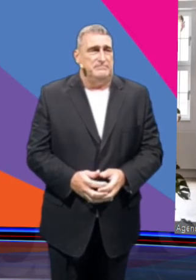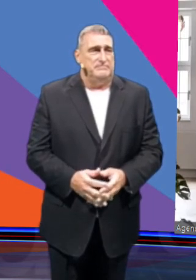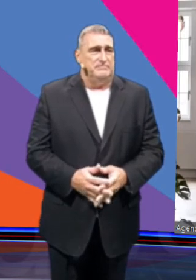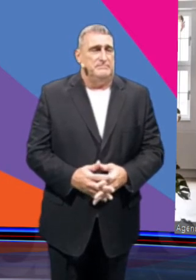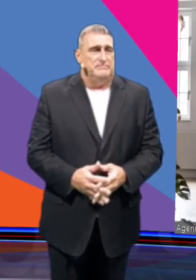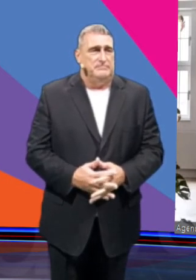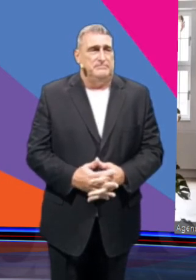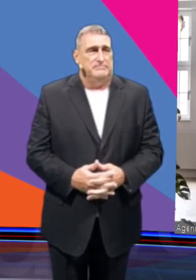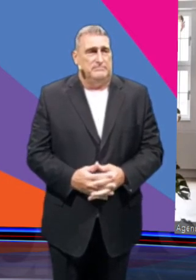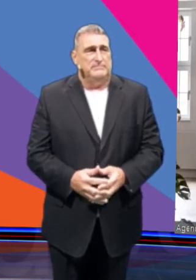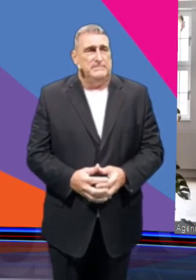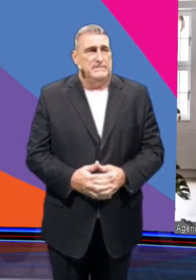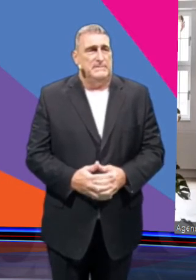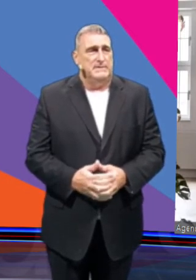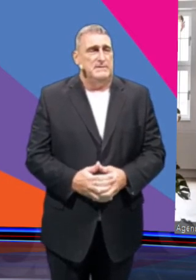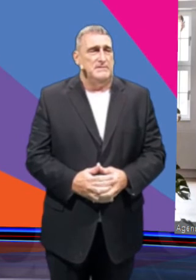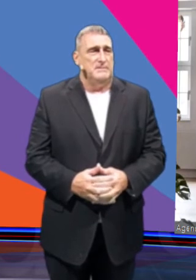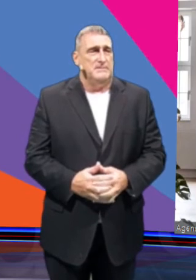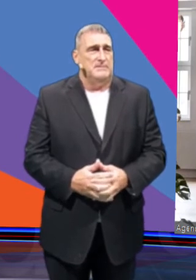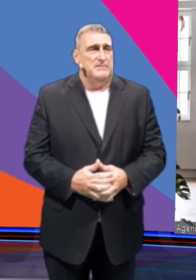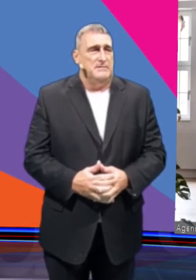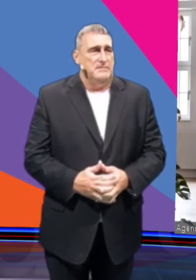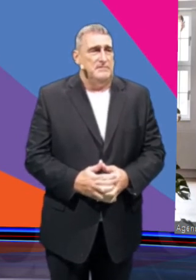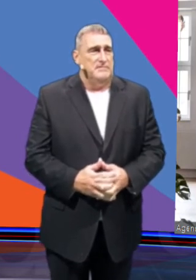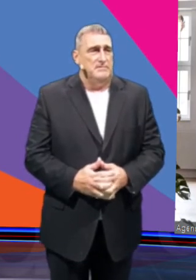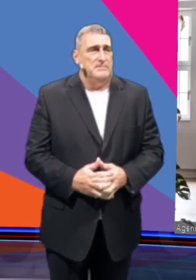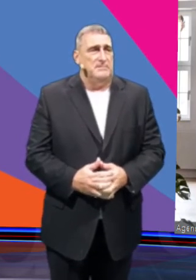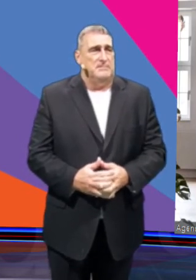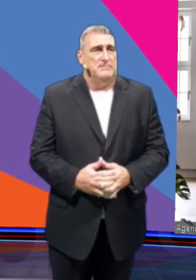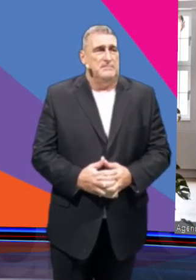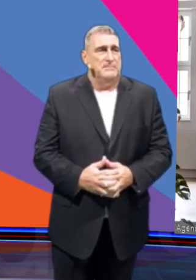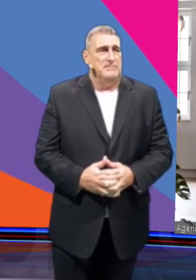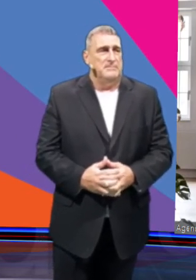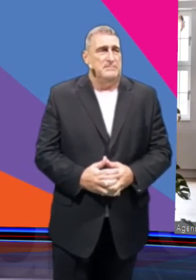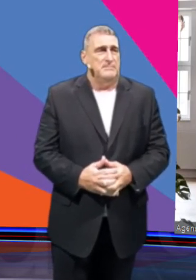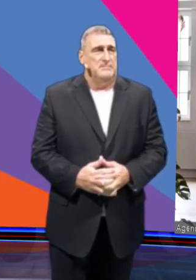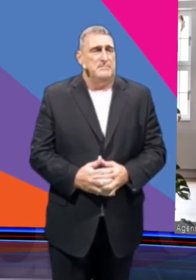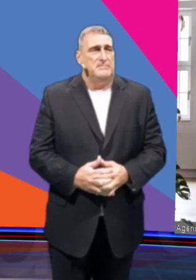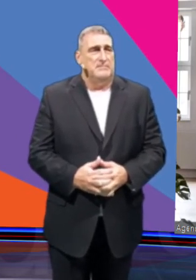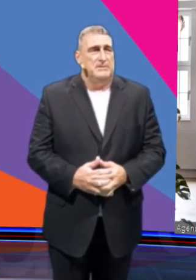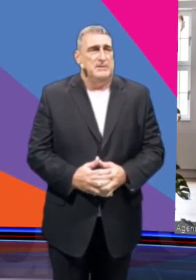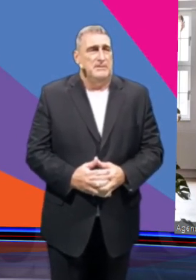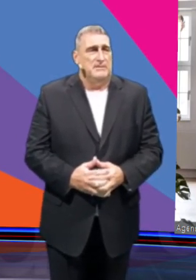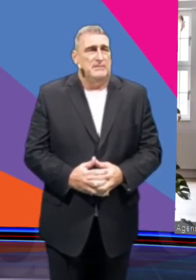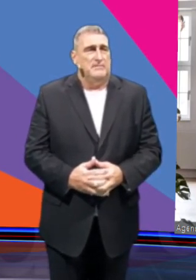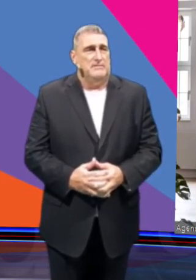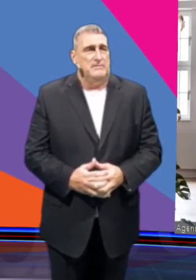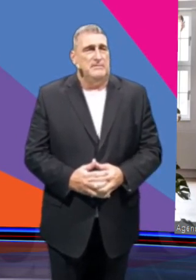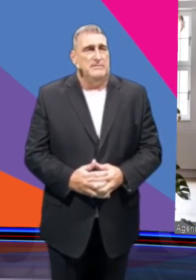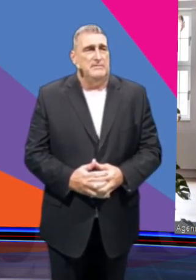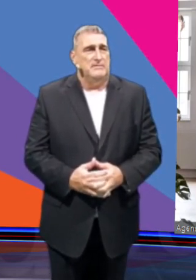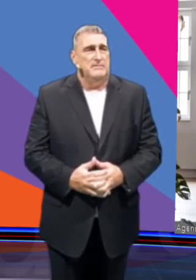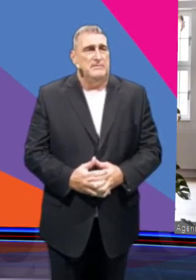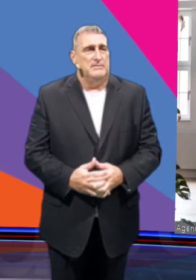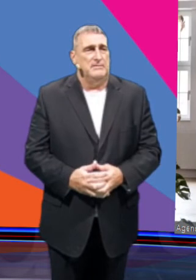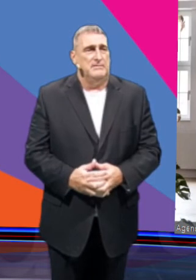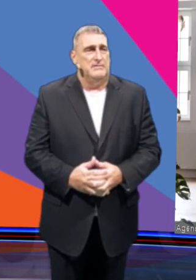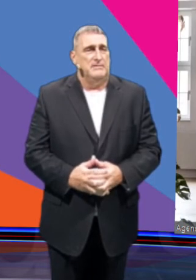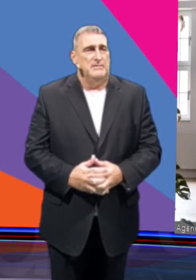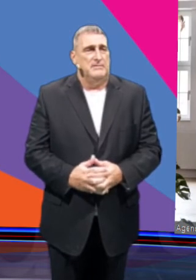parece por parte de Kicillof, me parece por parte de Larreta, me parece por parte